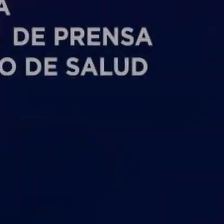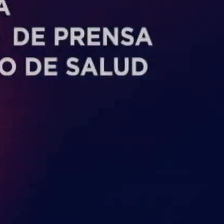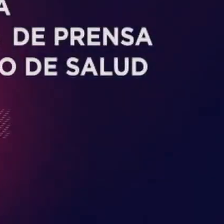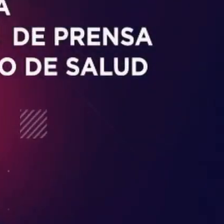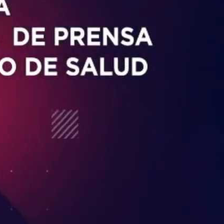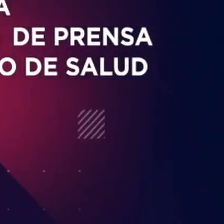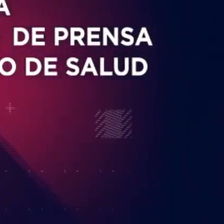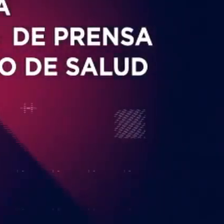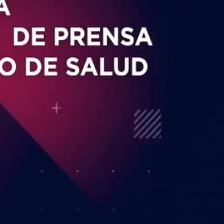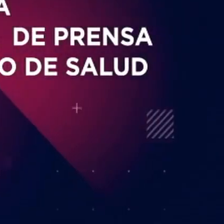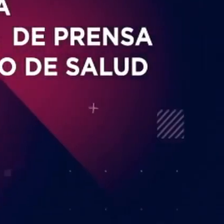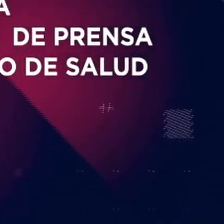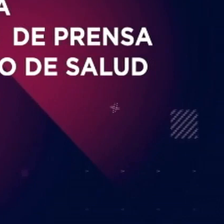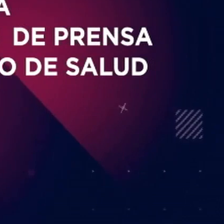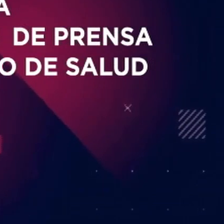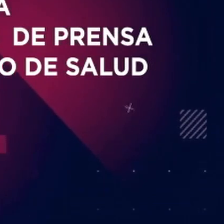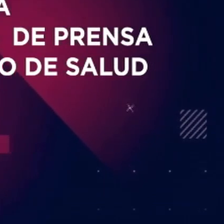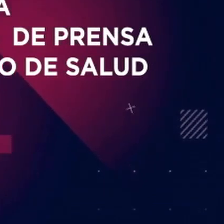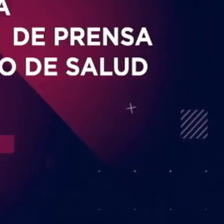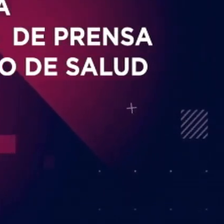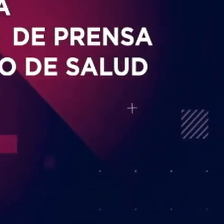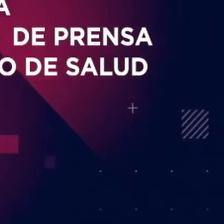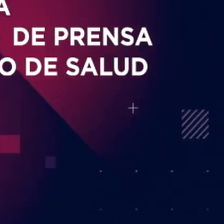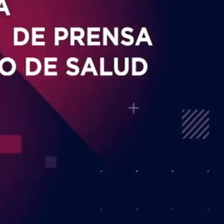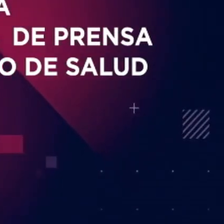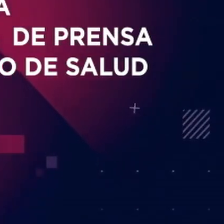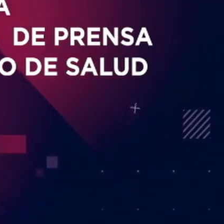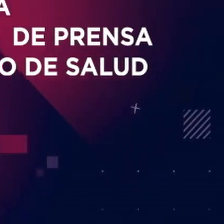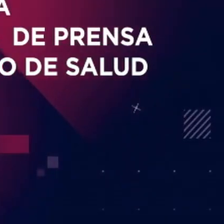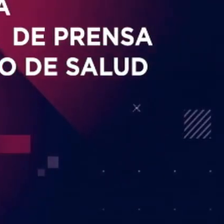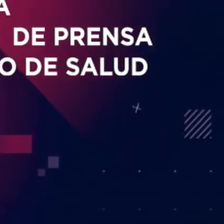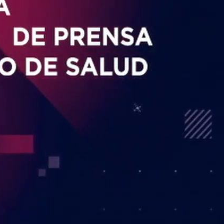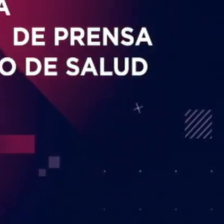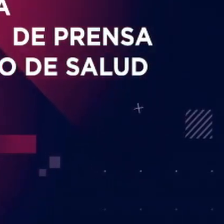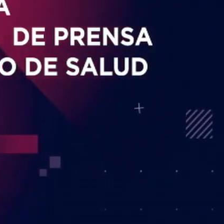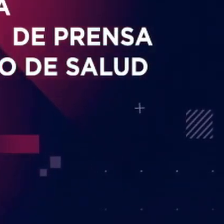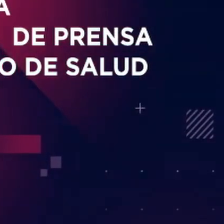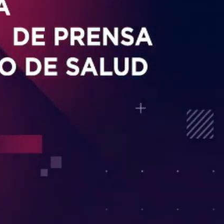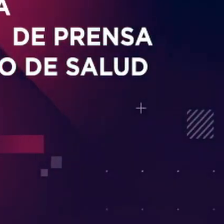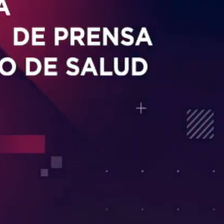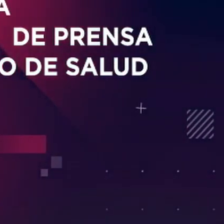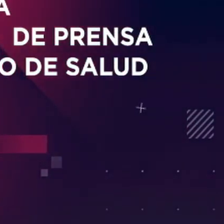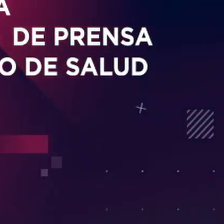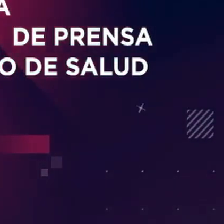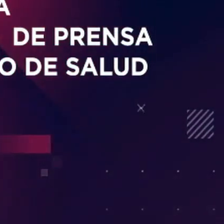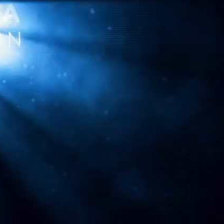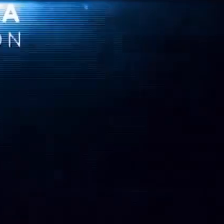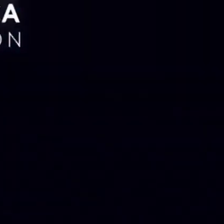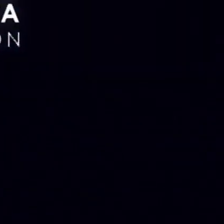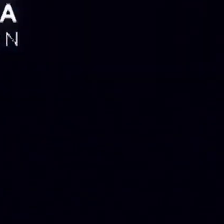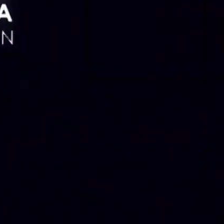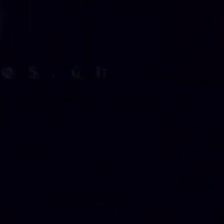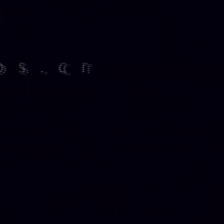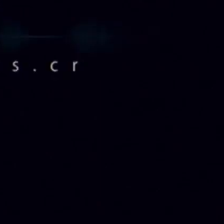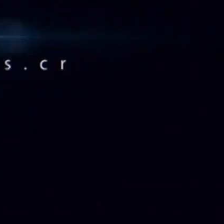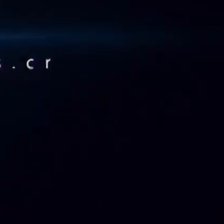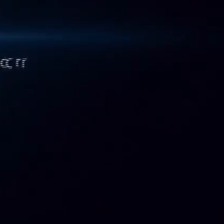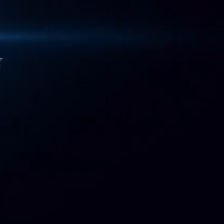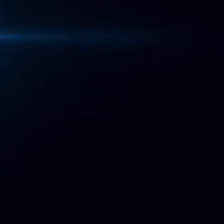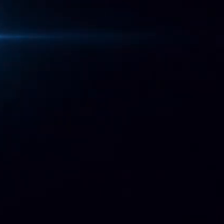13. Los esperamos entonces todos los días justo después de la conferencia de prensa del Ministerio de Salud, aquí en 13 Costa Rica